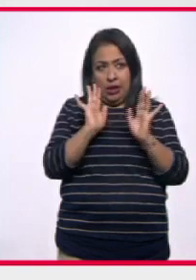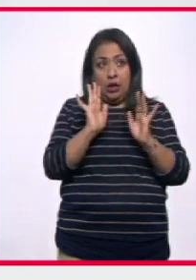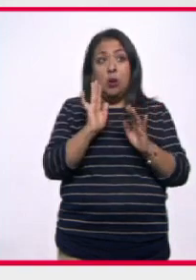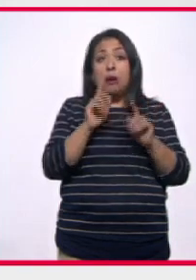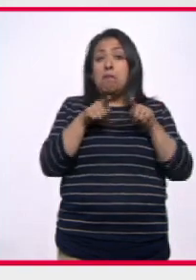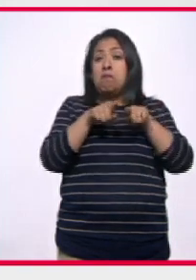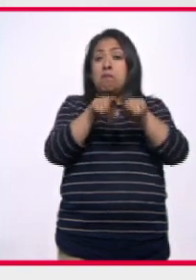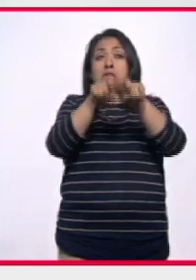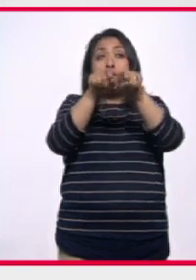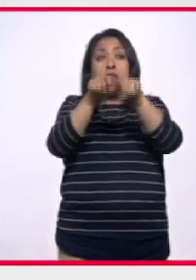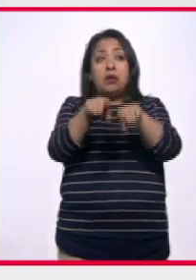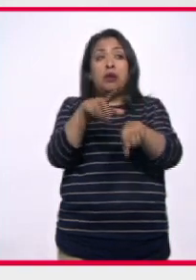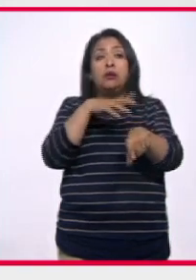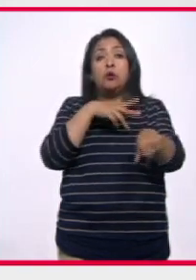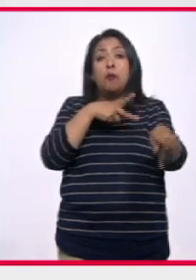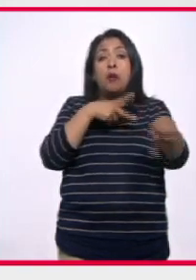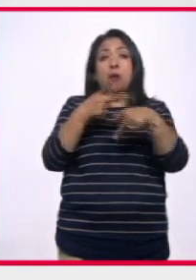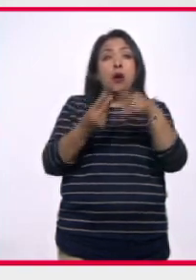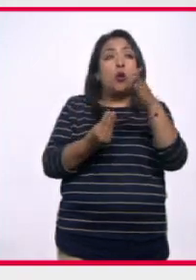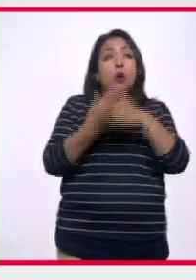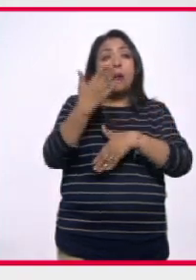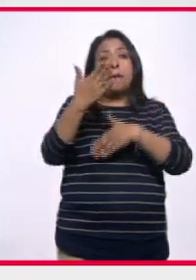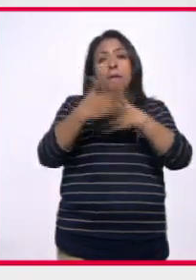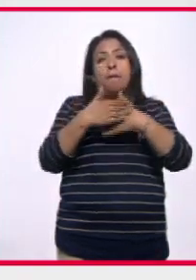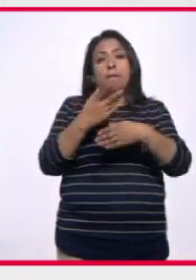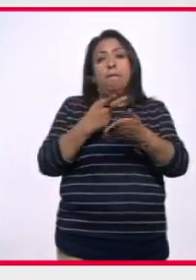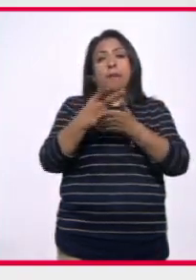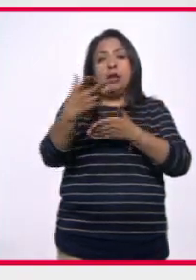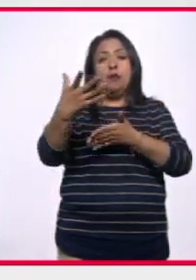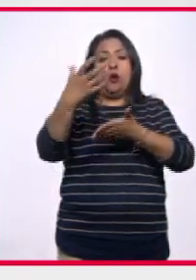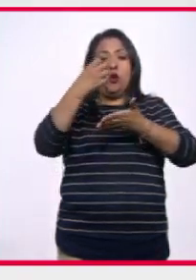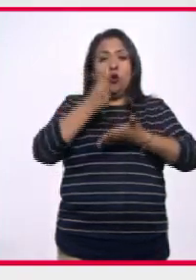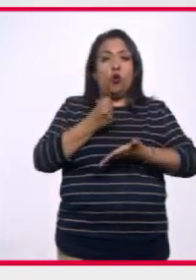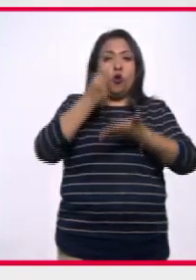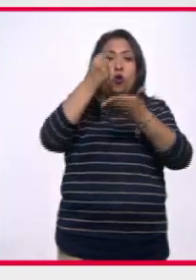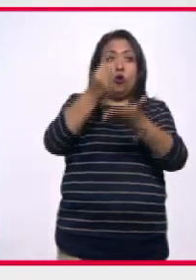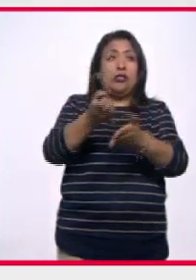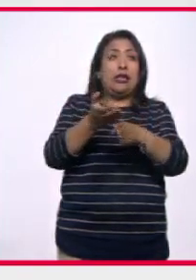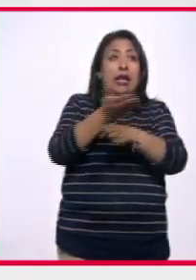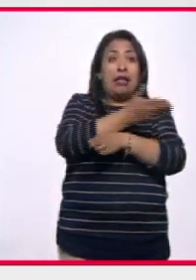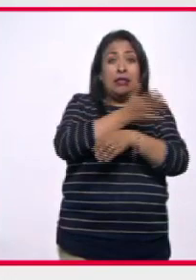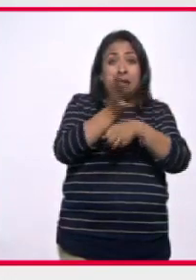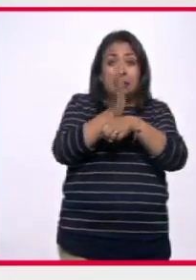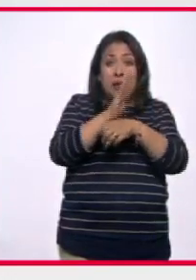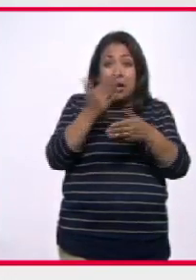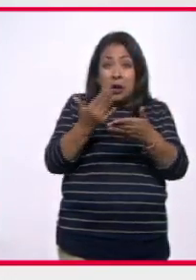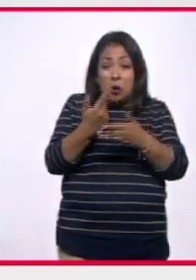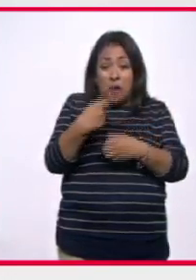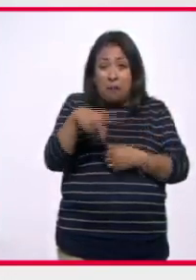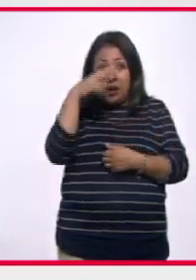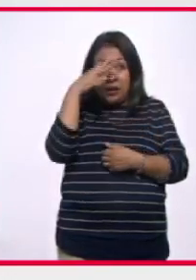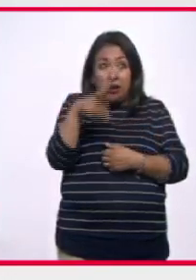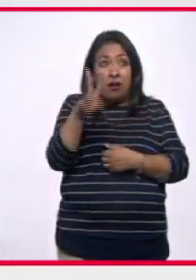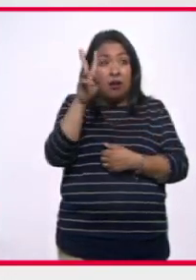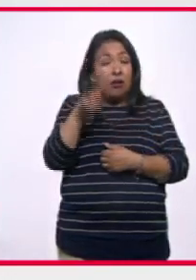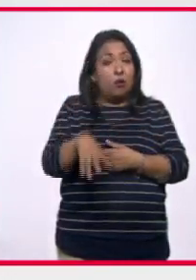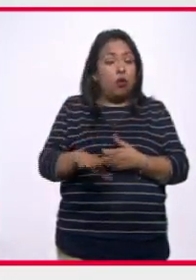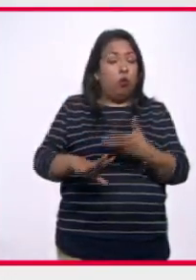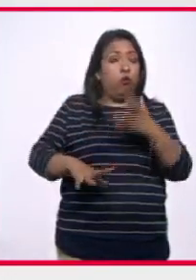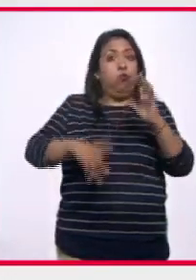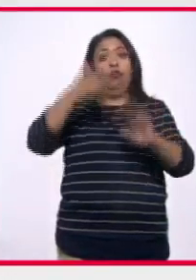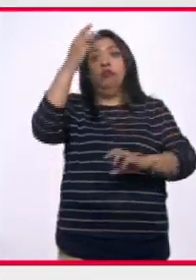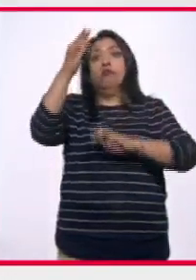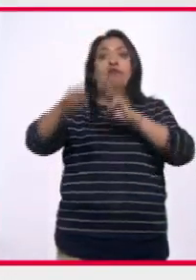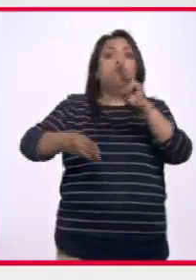paralelamente preparaba su estreno rumbo a los premios oscar nunca antes un filme nacional había causado tanto revuelo a nivel